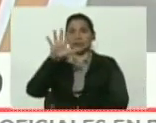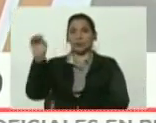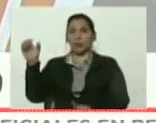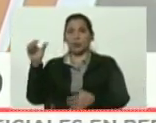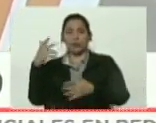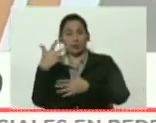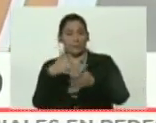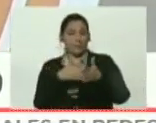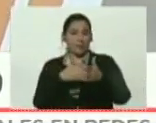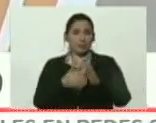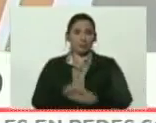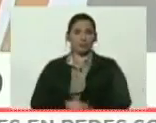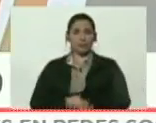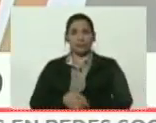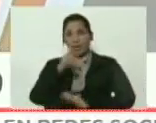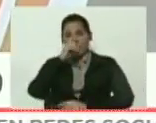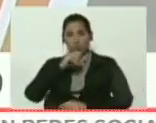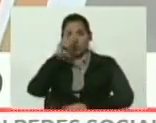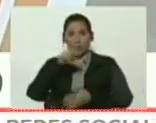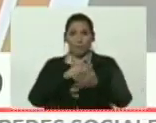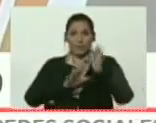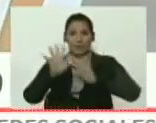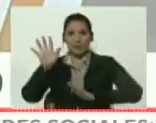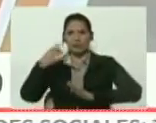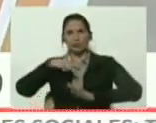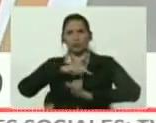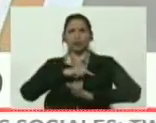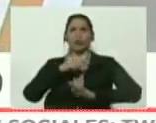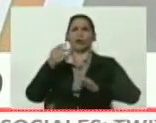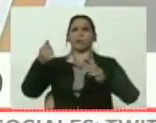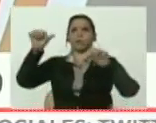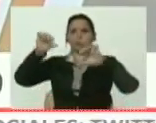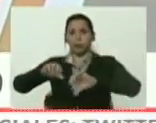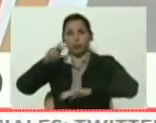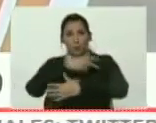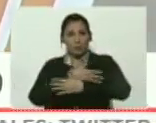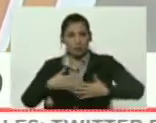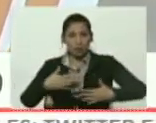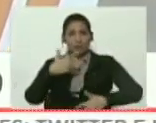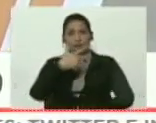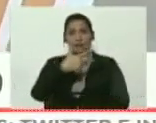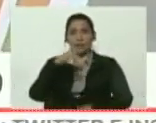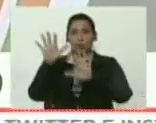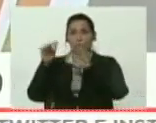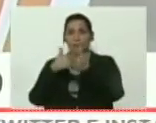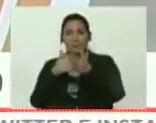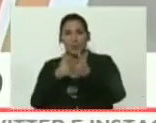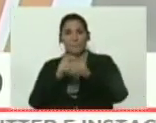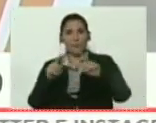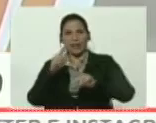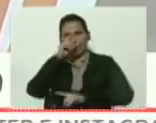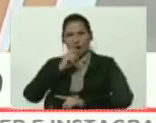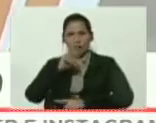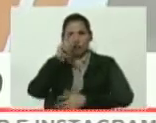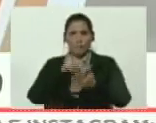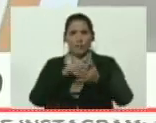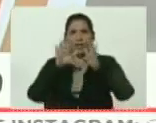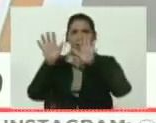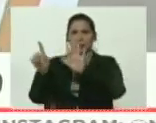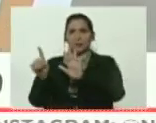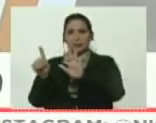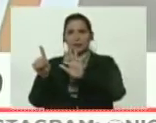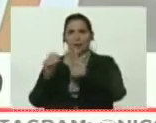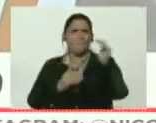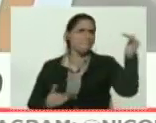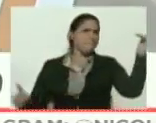2.353.000. Año 2015, tuvimos una leve caída, a 2.310.000. Pero el año 2016, ¡pum!,